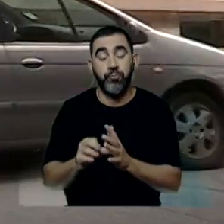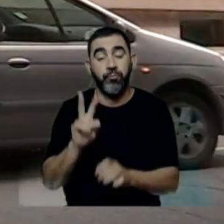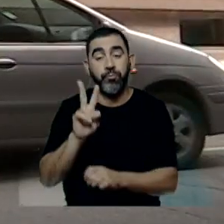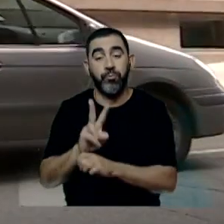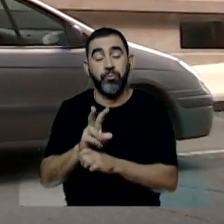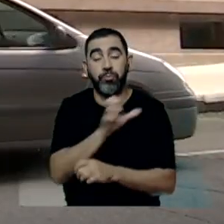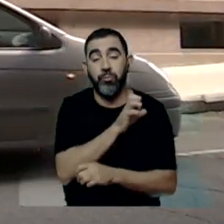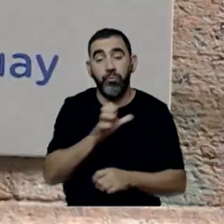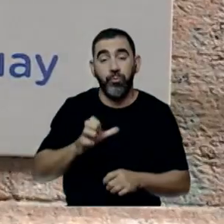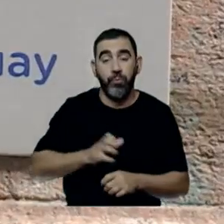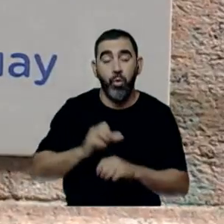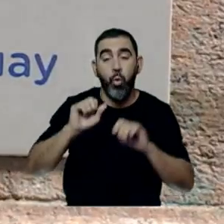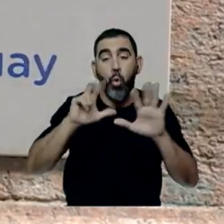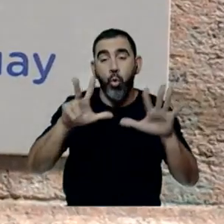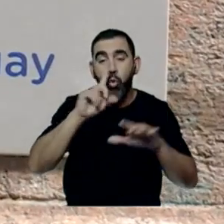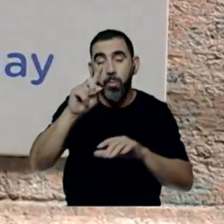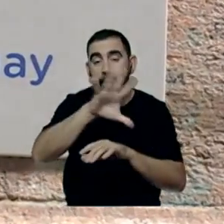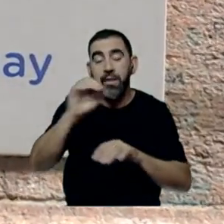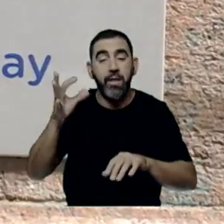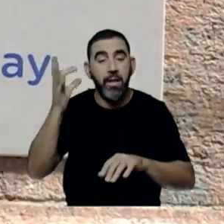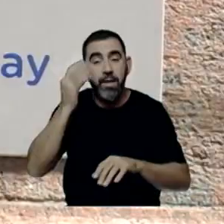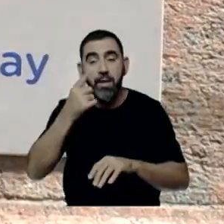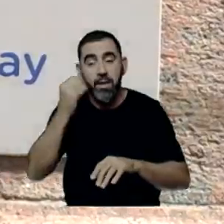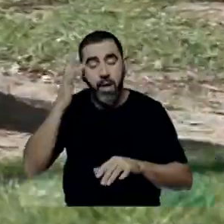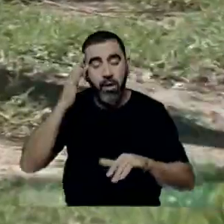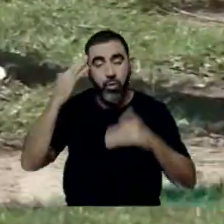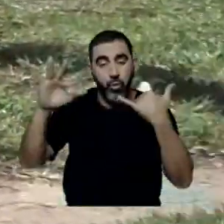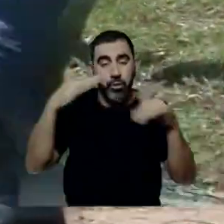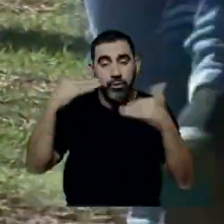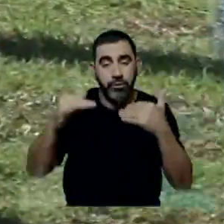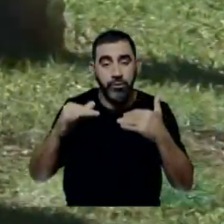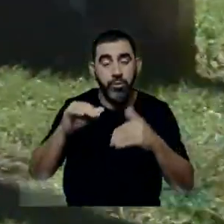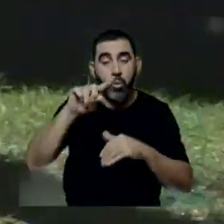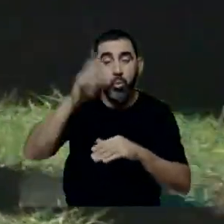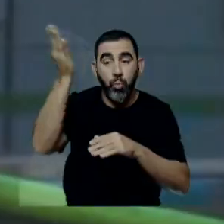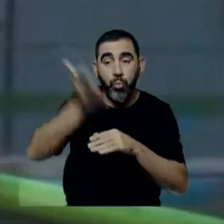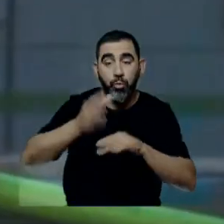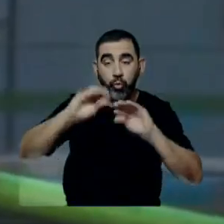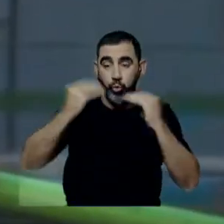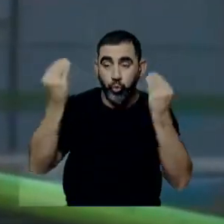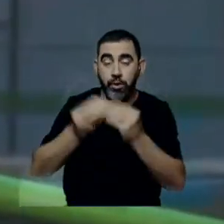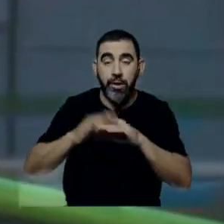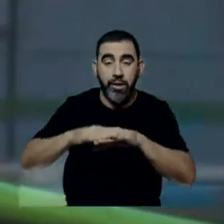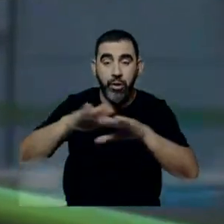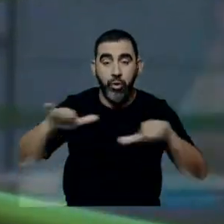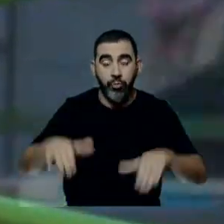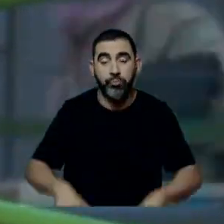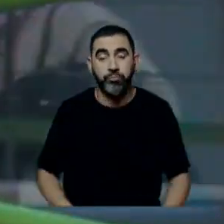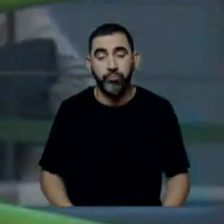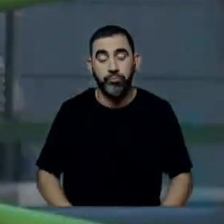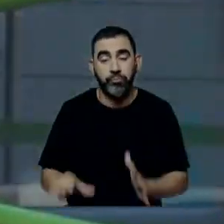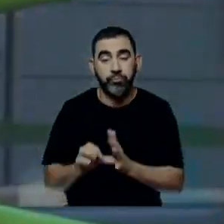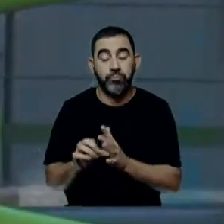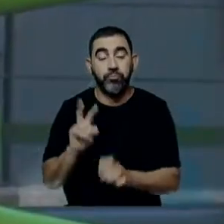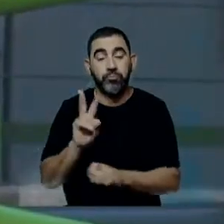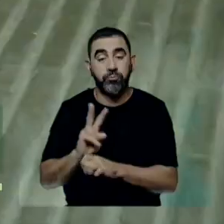del Estado viven más de 8.500 niñas, niños y adolescentes, un 1% de la población infantil. El sistema de protección